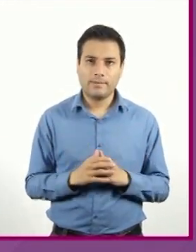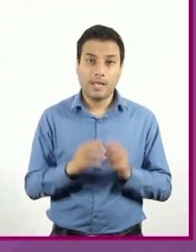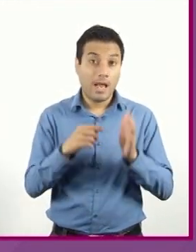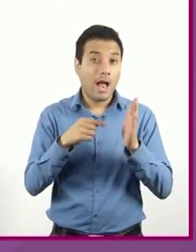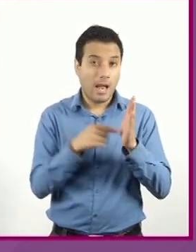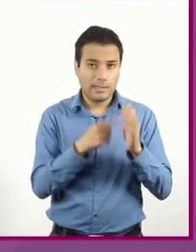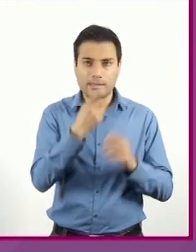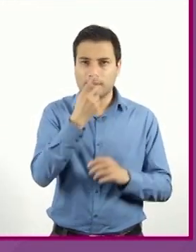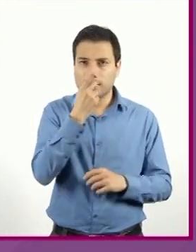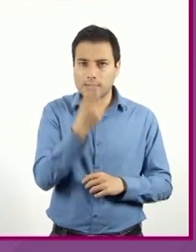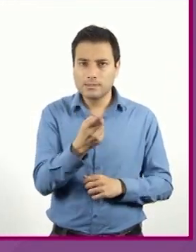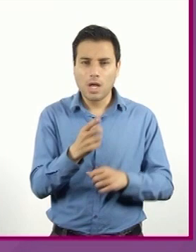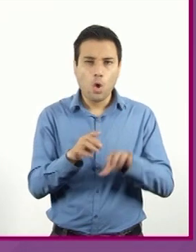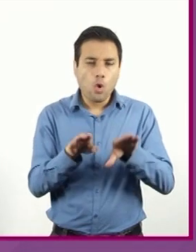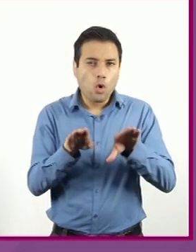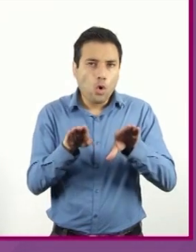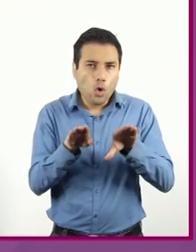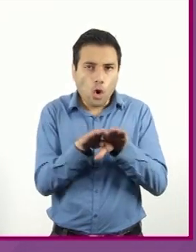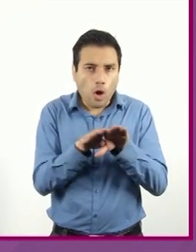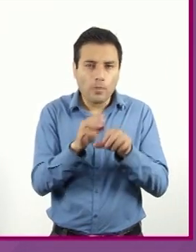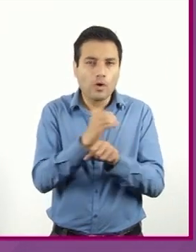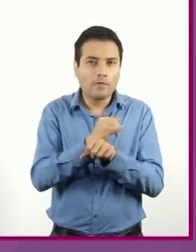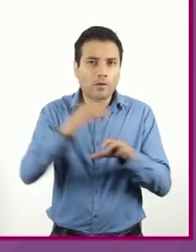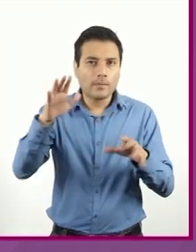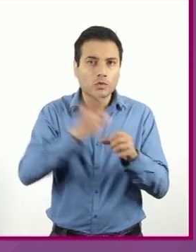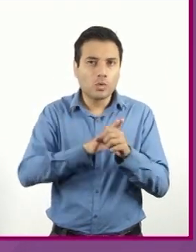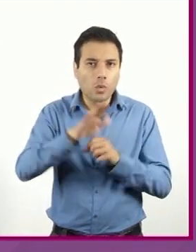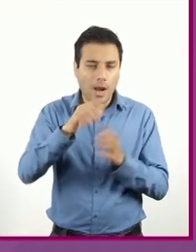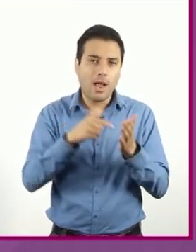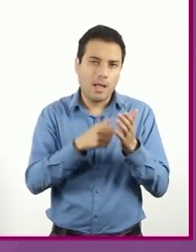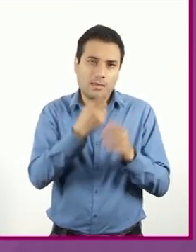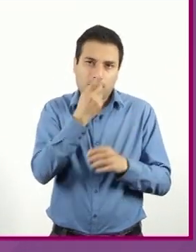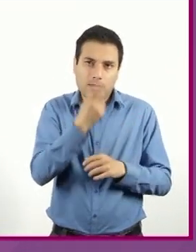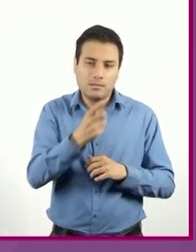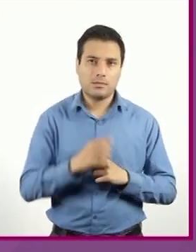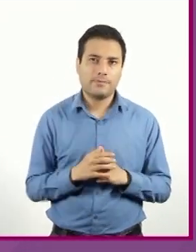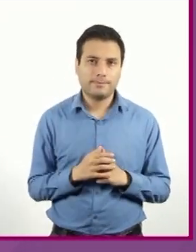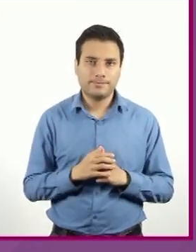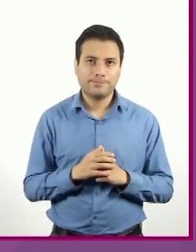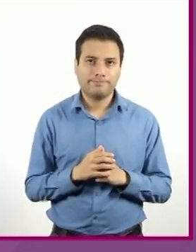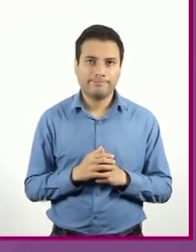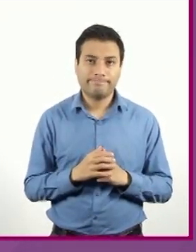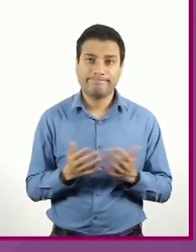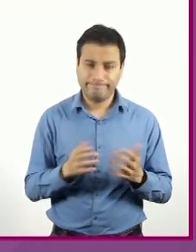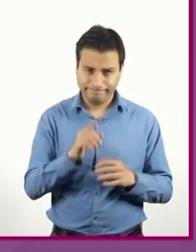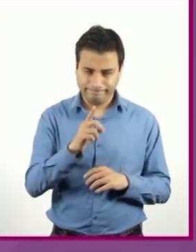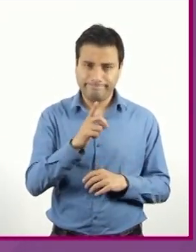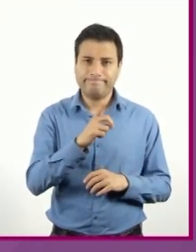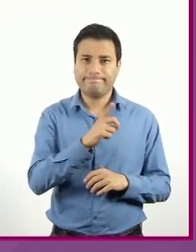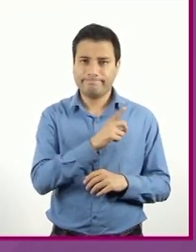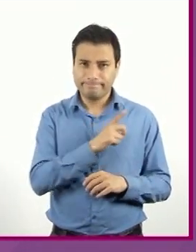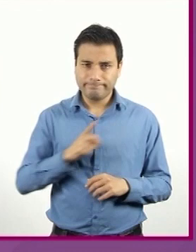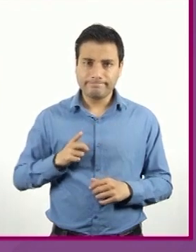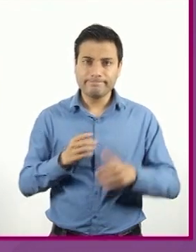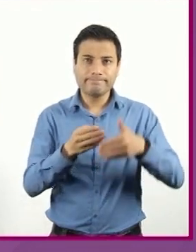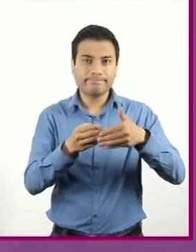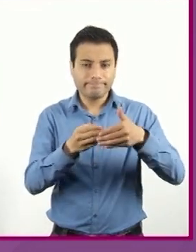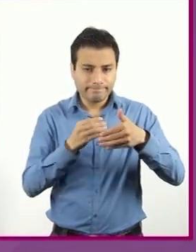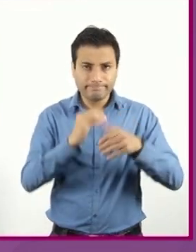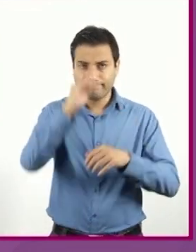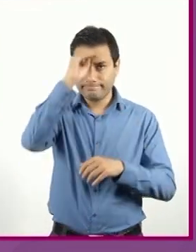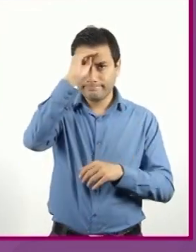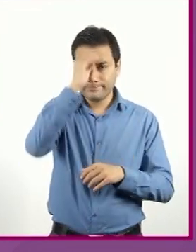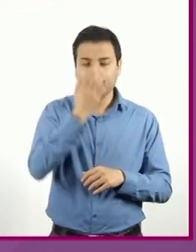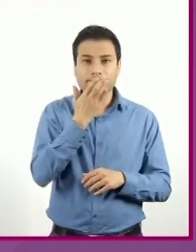claridad qué es lo que debemos anotar. O anotamos datos falsos, sin medir las consecuencias.